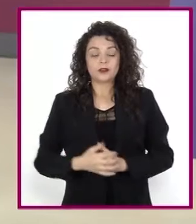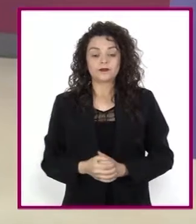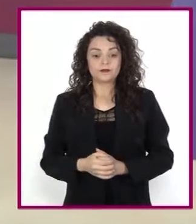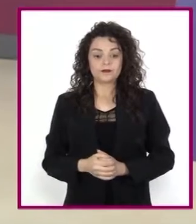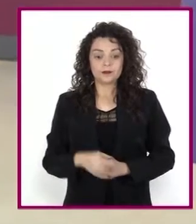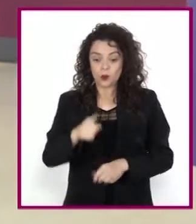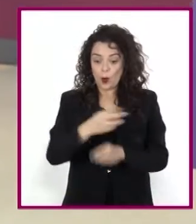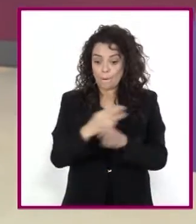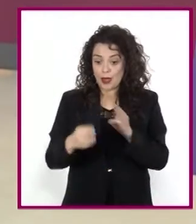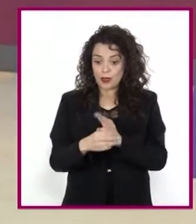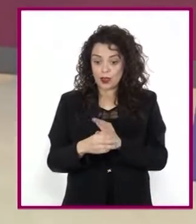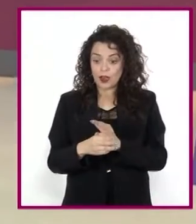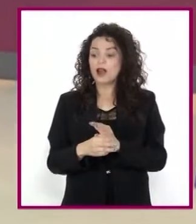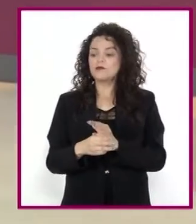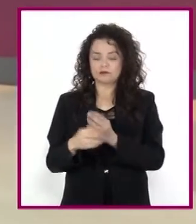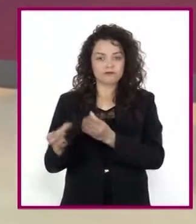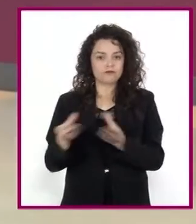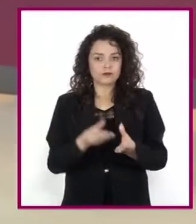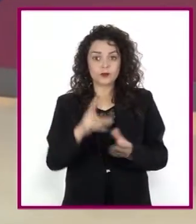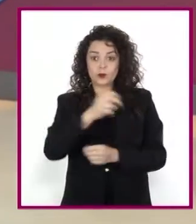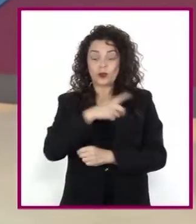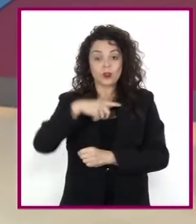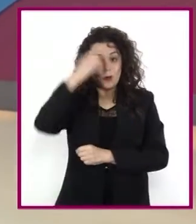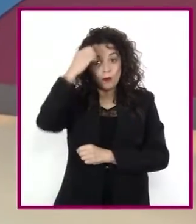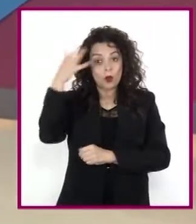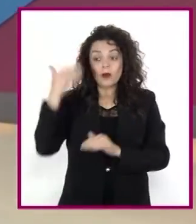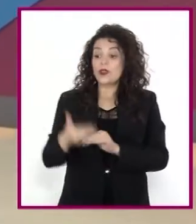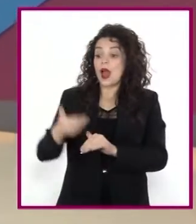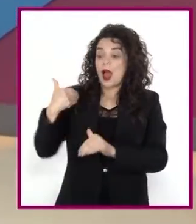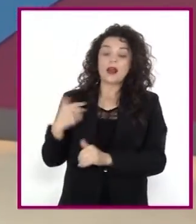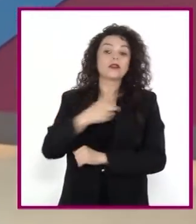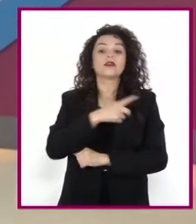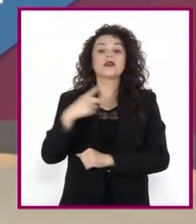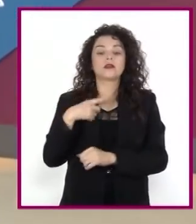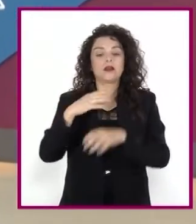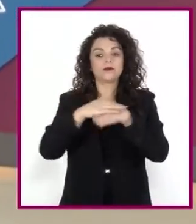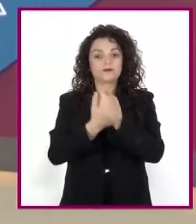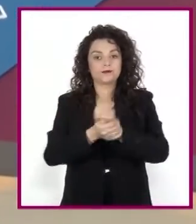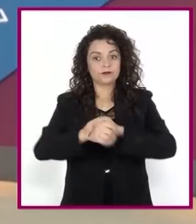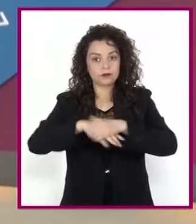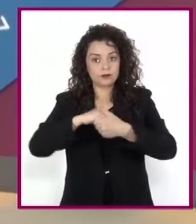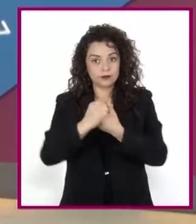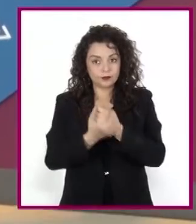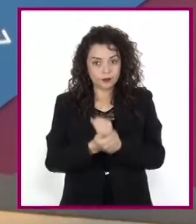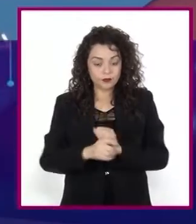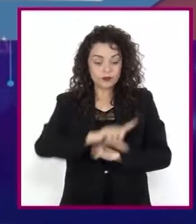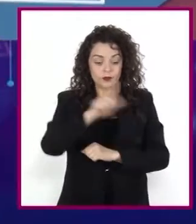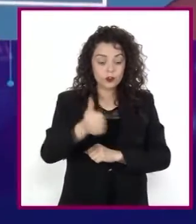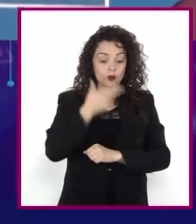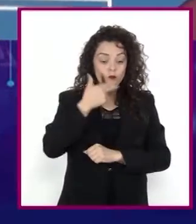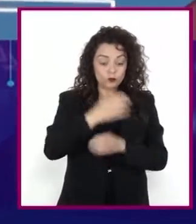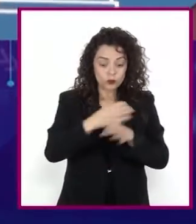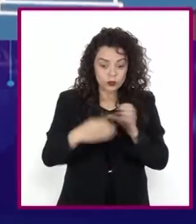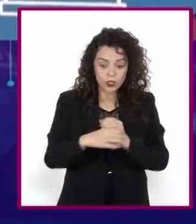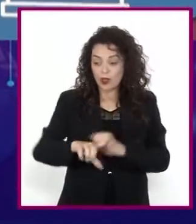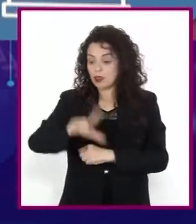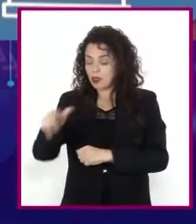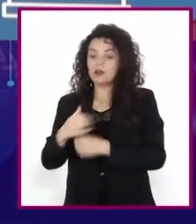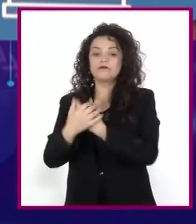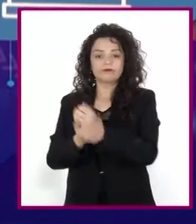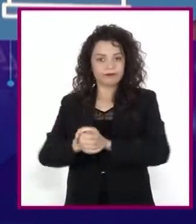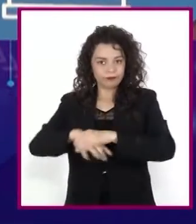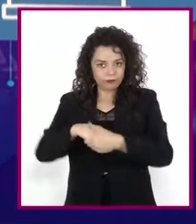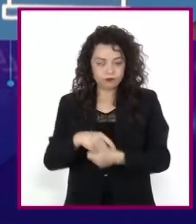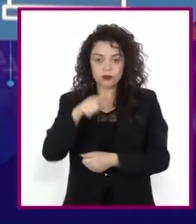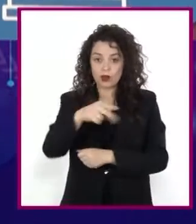Alisten sus materiales. No olviden lavarse las manos antes y después de manipularlos. Necesitarán su libro de texto por si